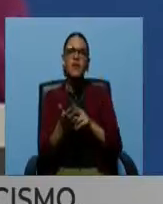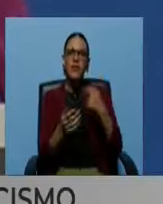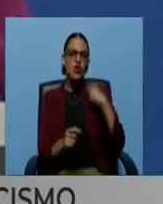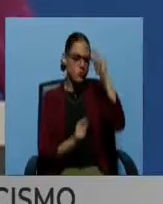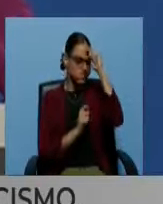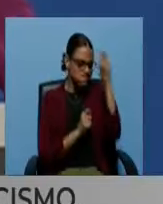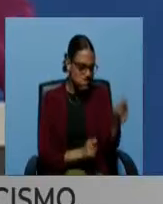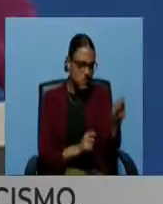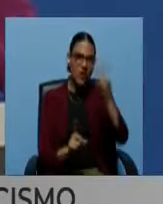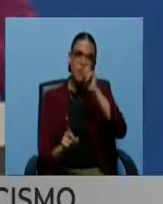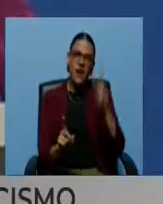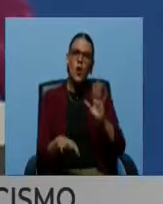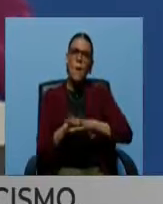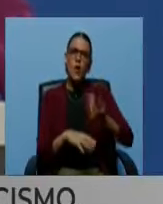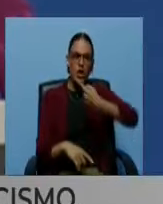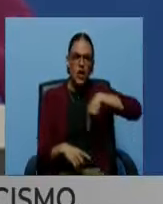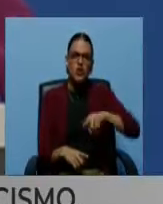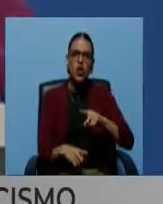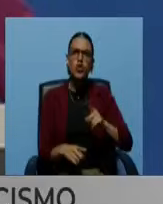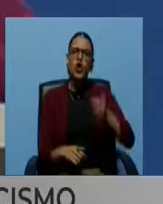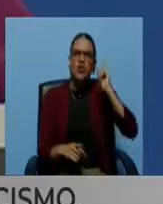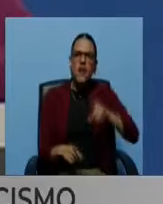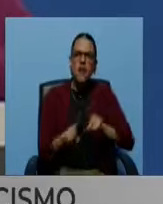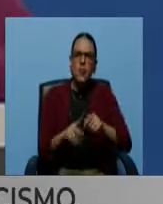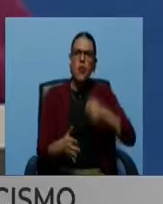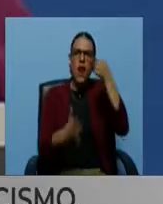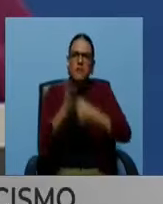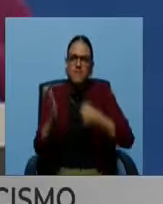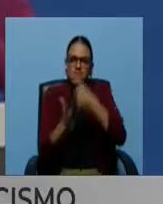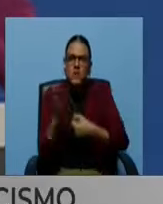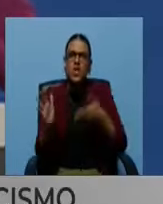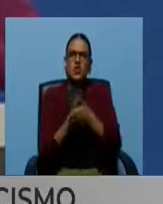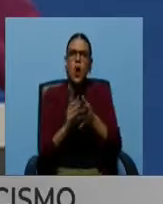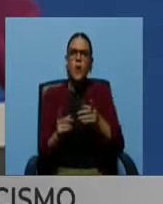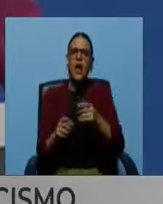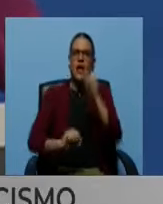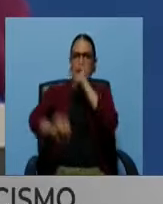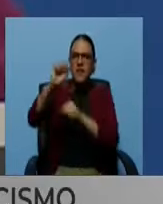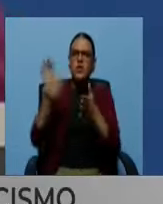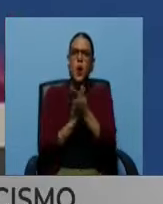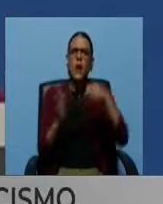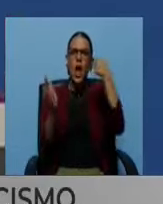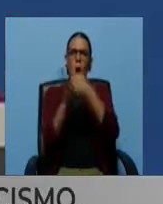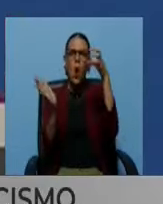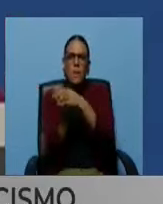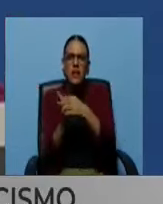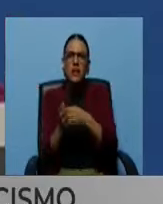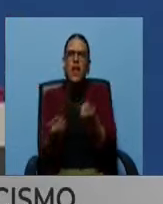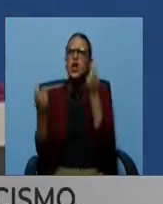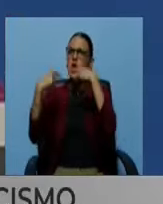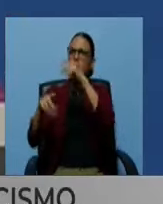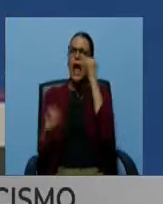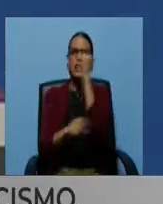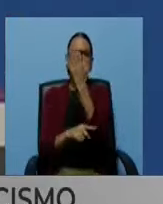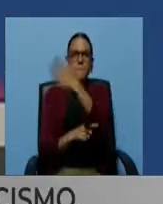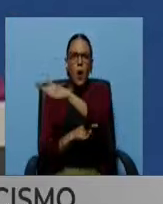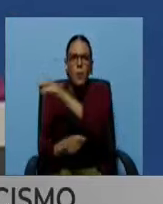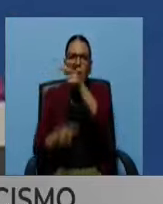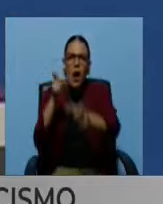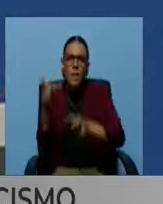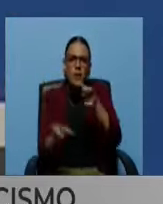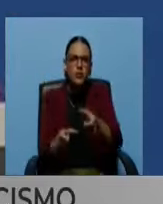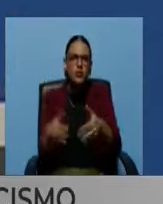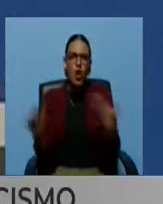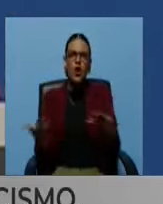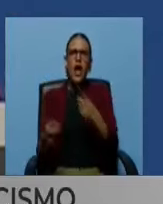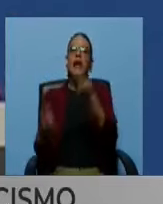hemos tenido que enfrentar golpes de Estado, intentos de magnicidio, intentos